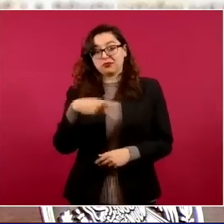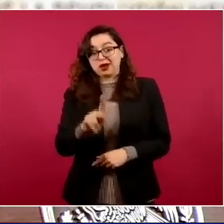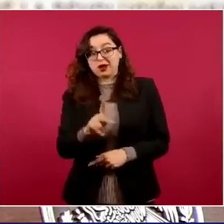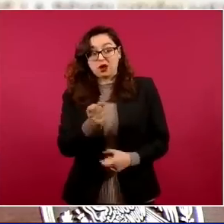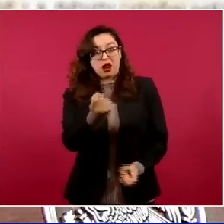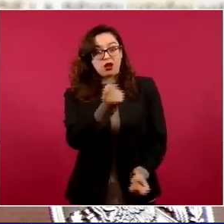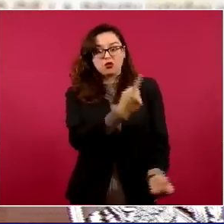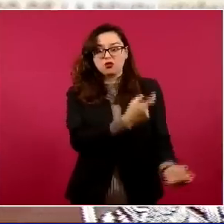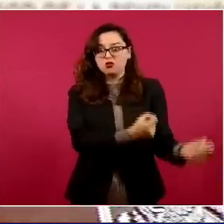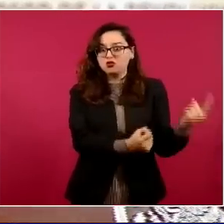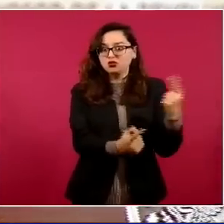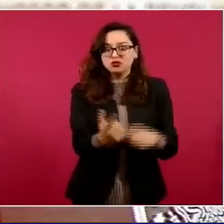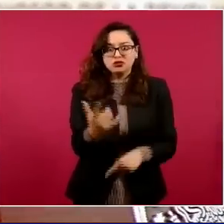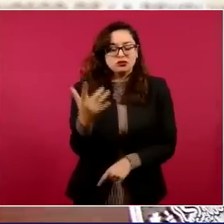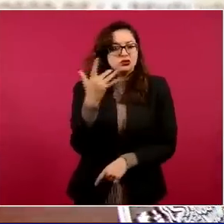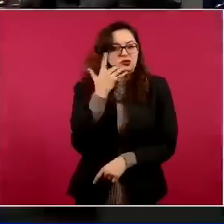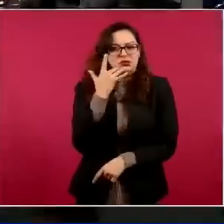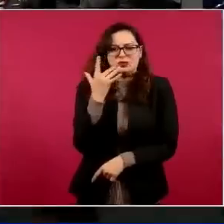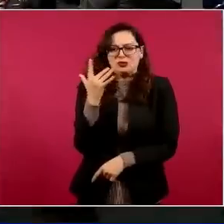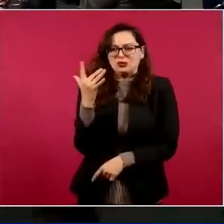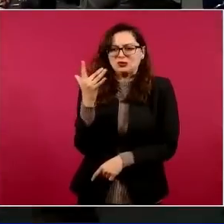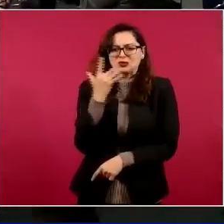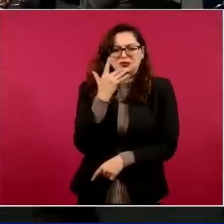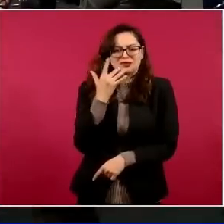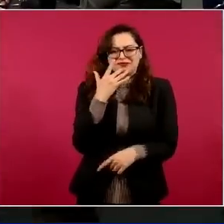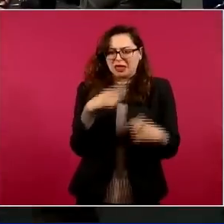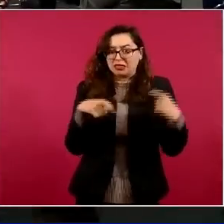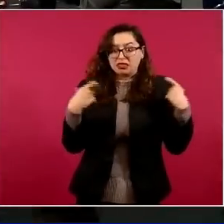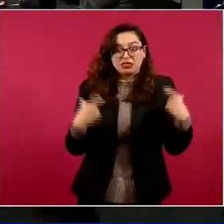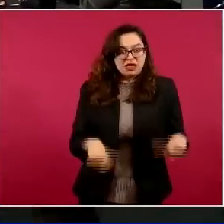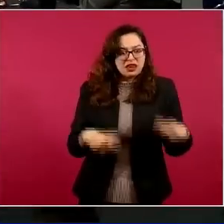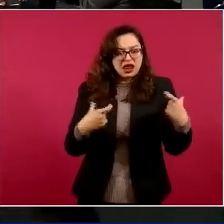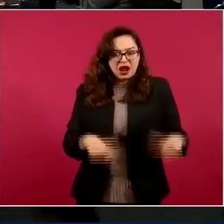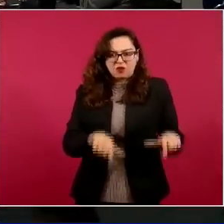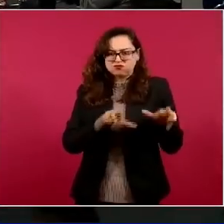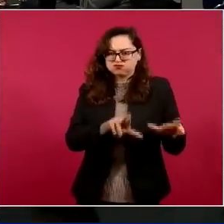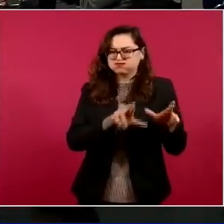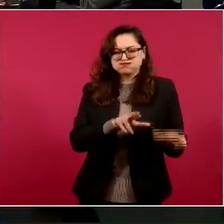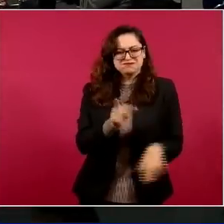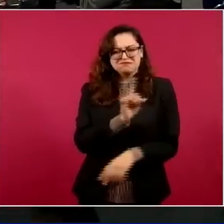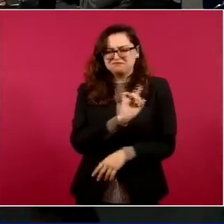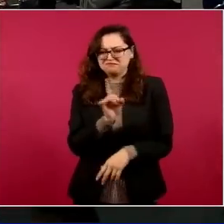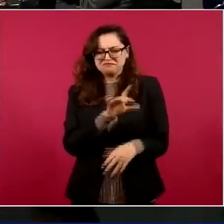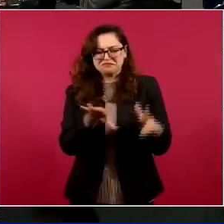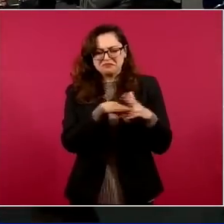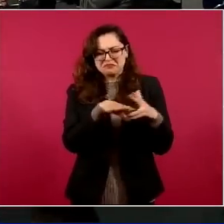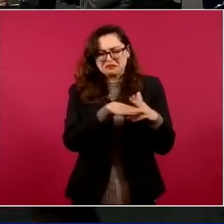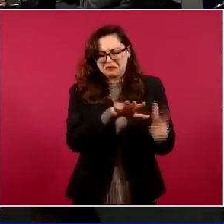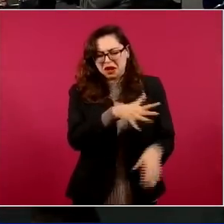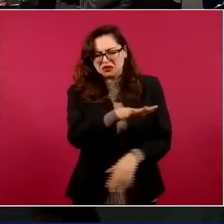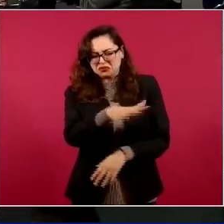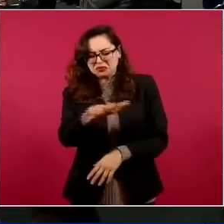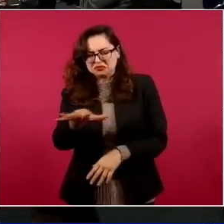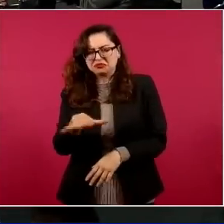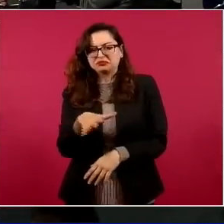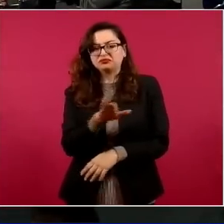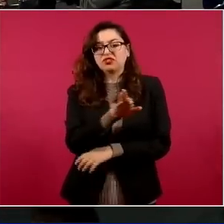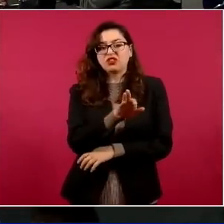Hay por ahí una frase también muy buena sobre los opresores. A ver si la